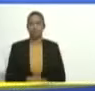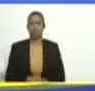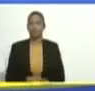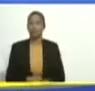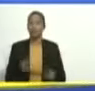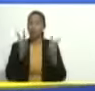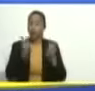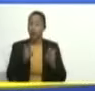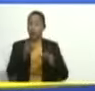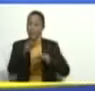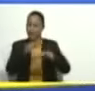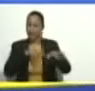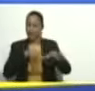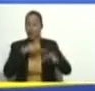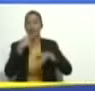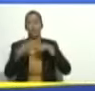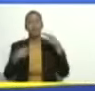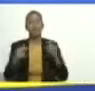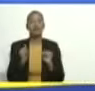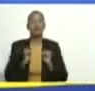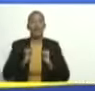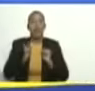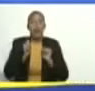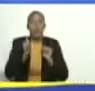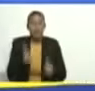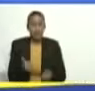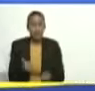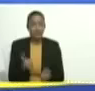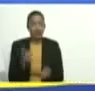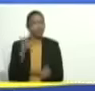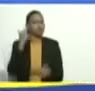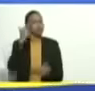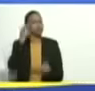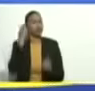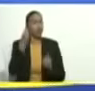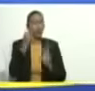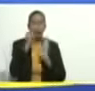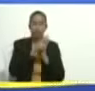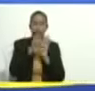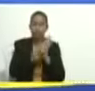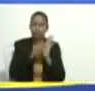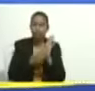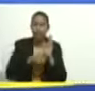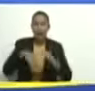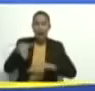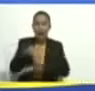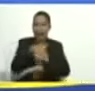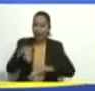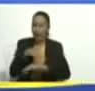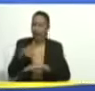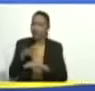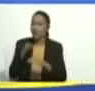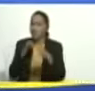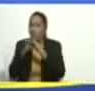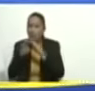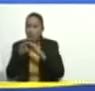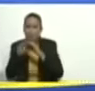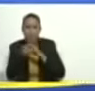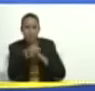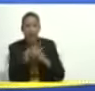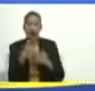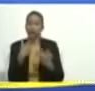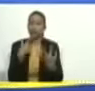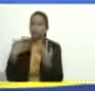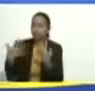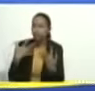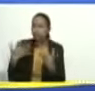popular revolucionaria empieza a tomar cuerpo y causa en las calles de Venezuela. Por eso